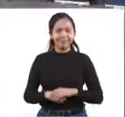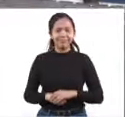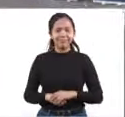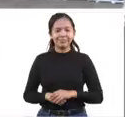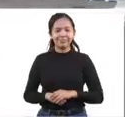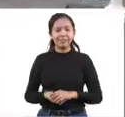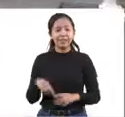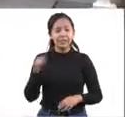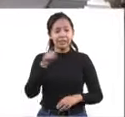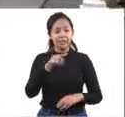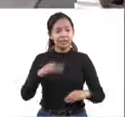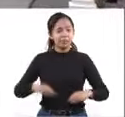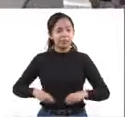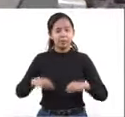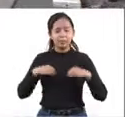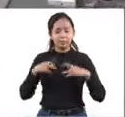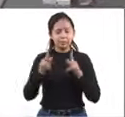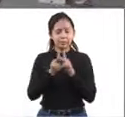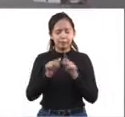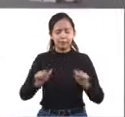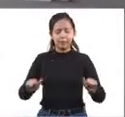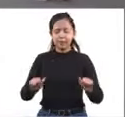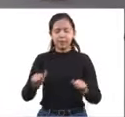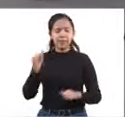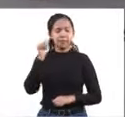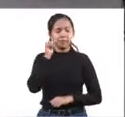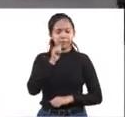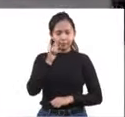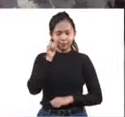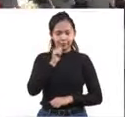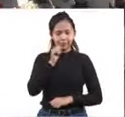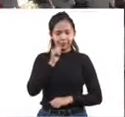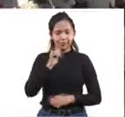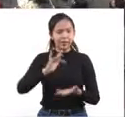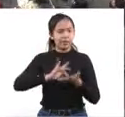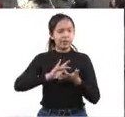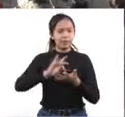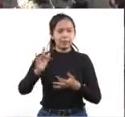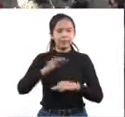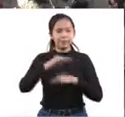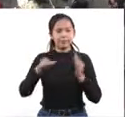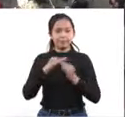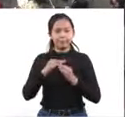Vive en paz y poder siempre. Muchas gracias.